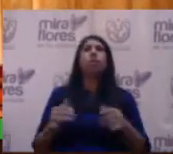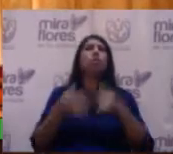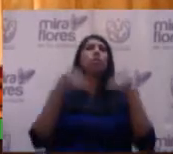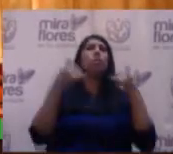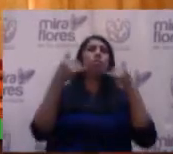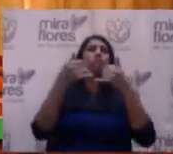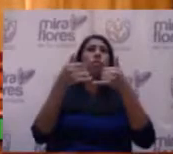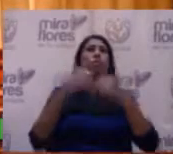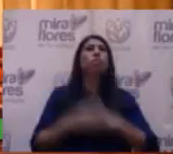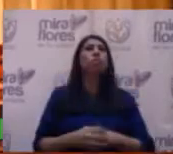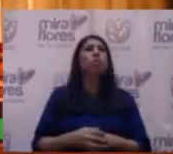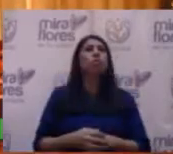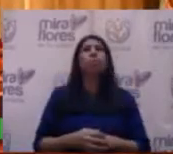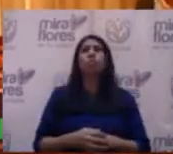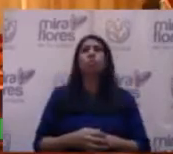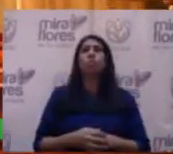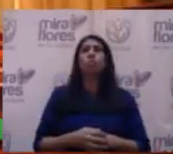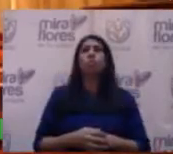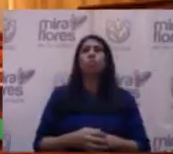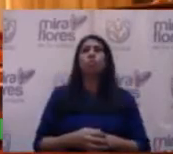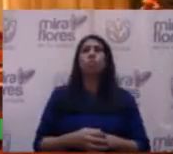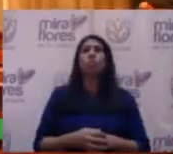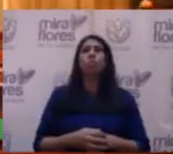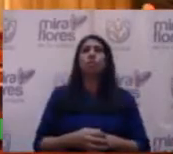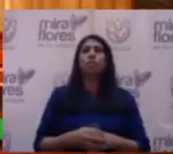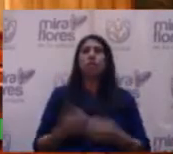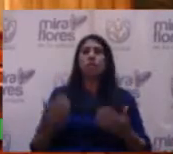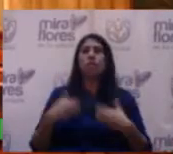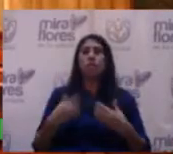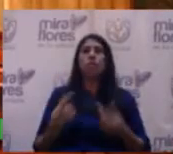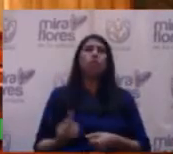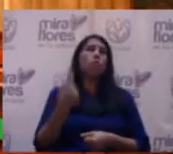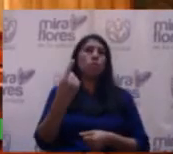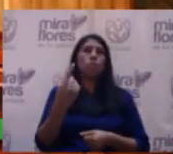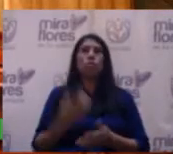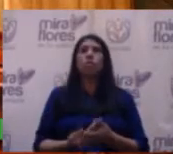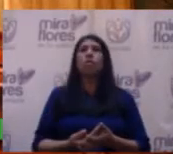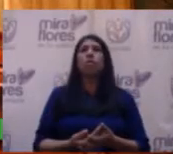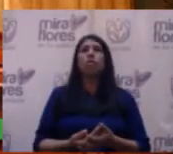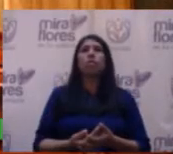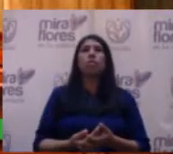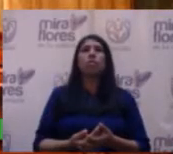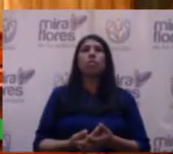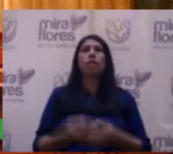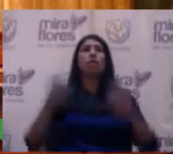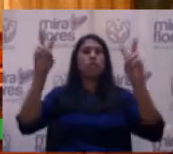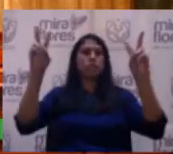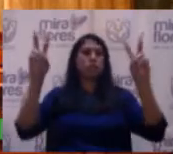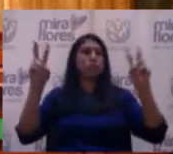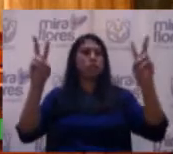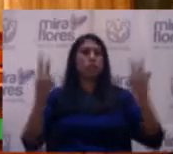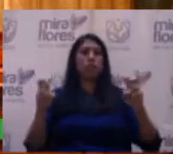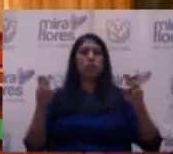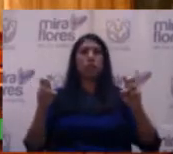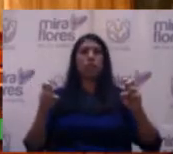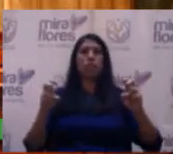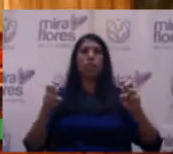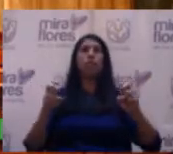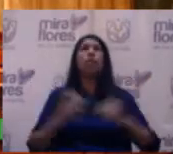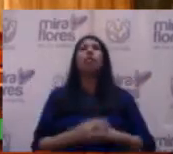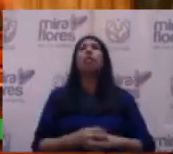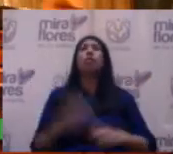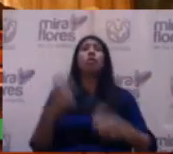premios. Aquí tenemos uno de ellos que está referido al tema de la huaca